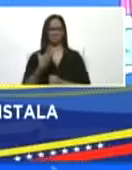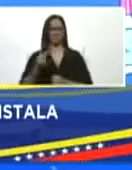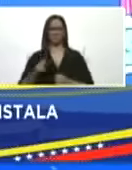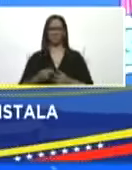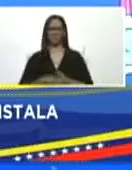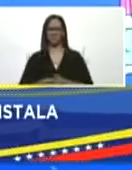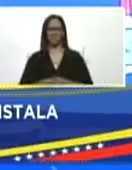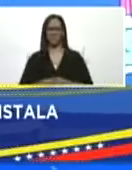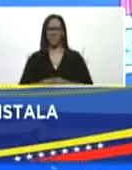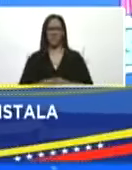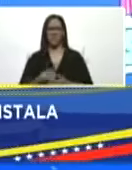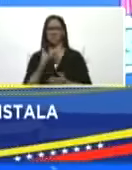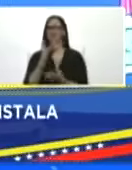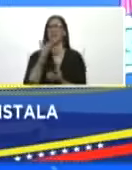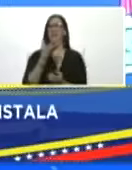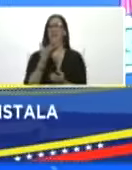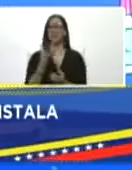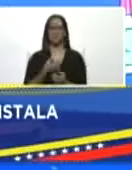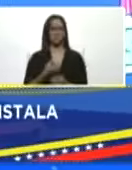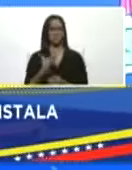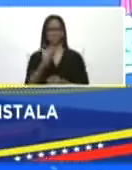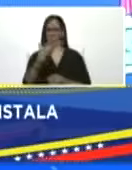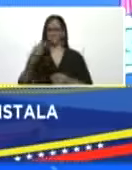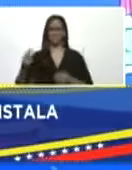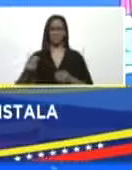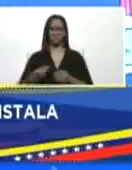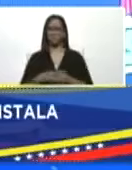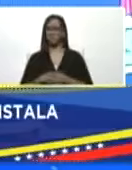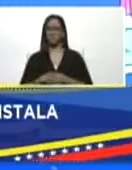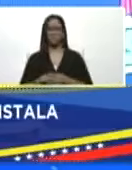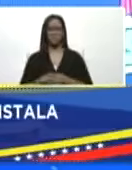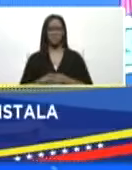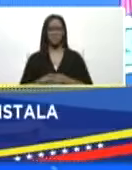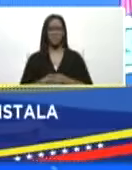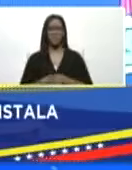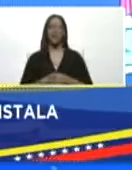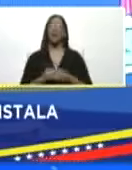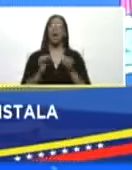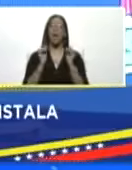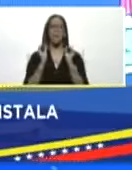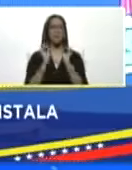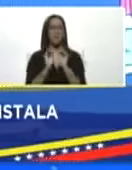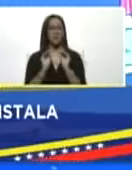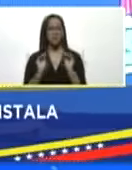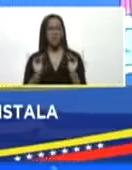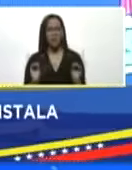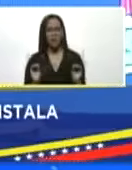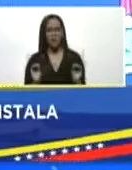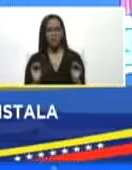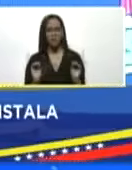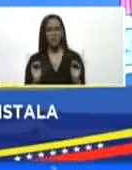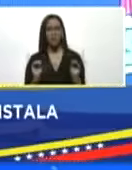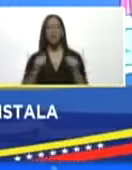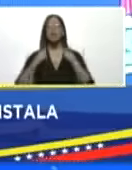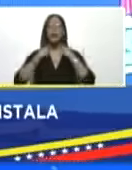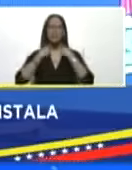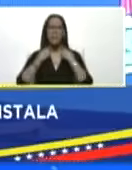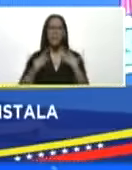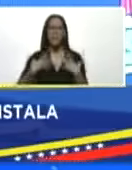a pegar cuatro gritos. No, apenas fue anunciada la derrota del